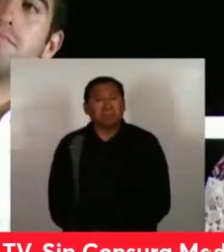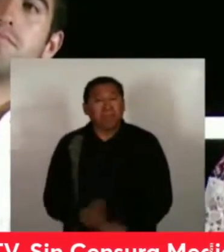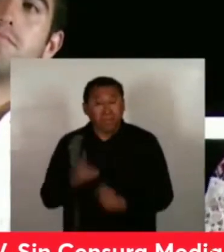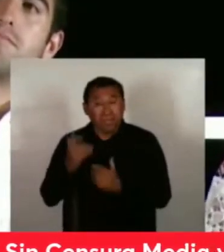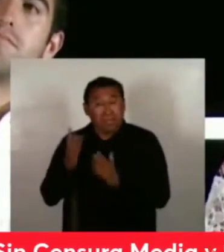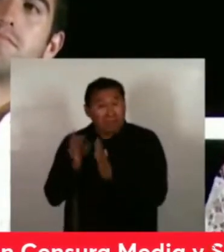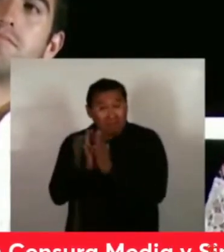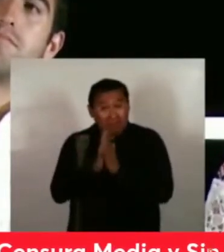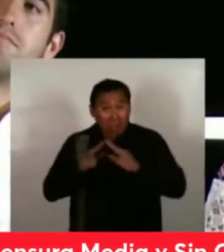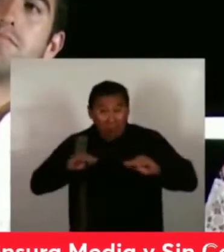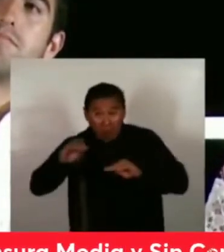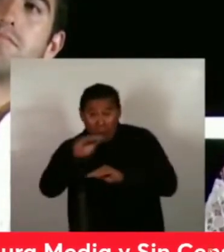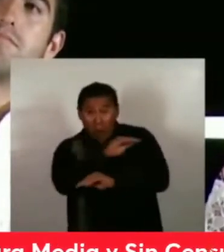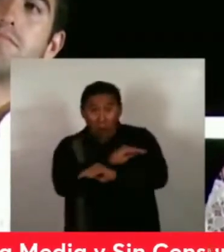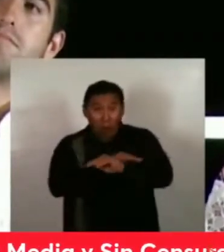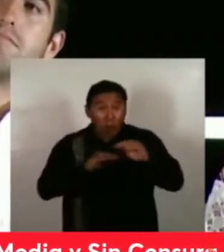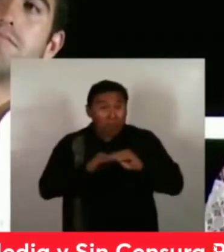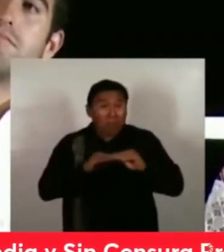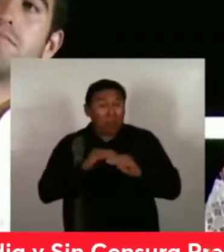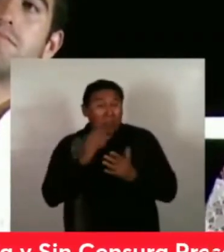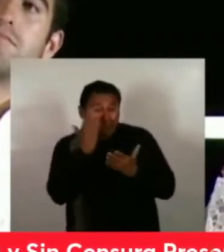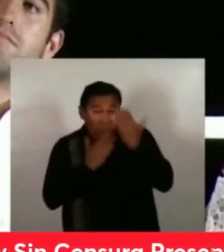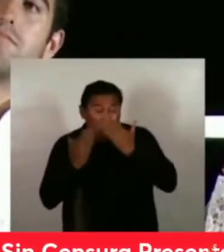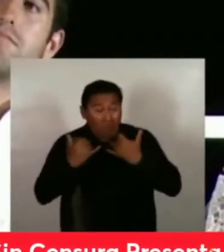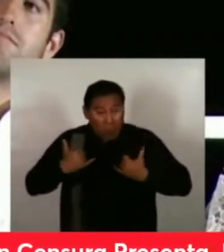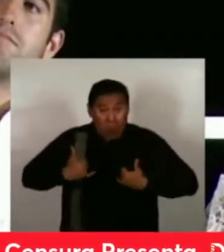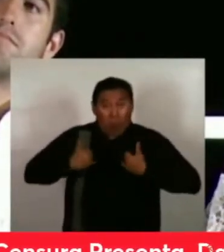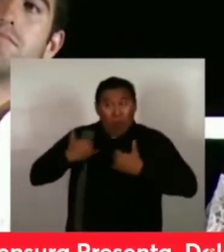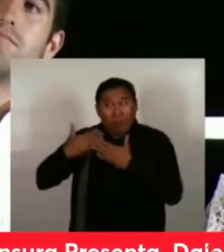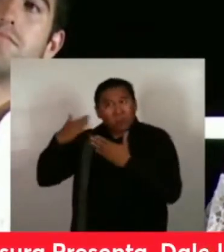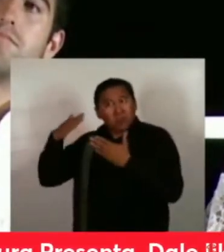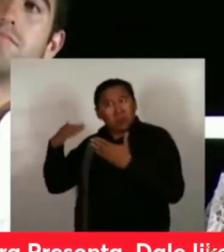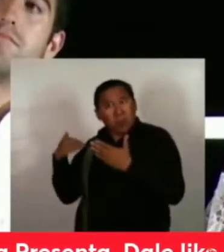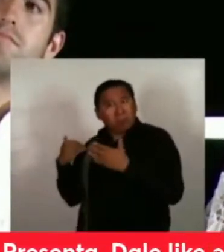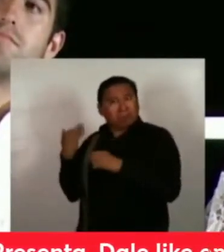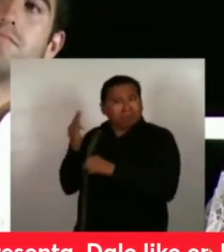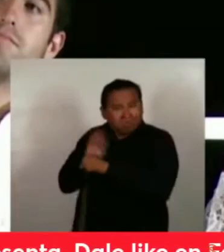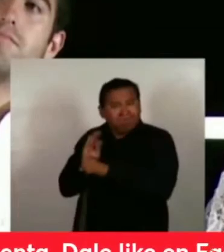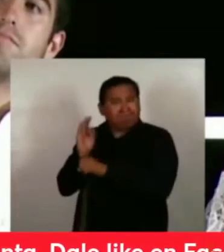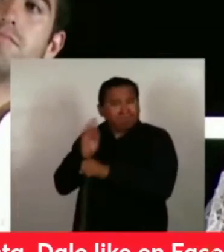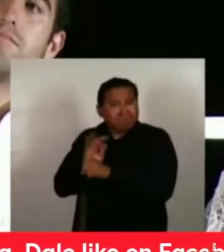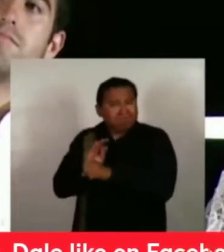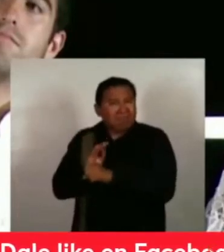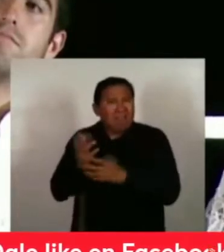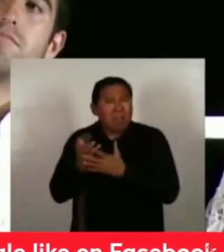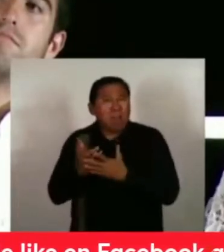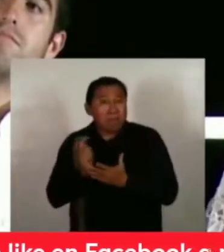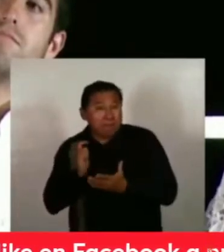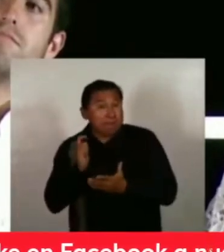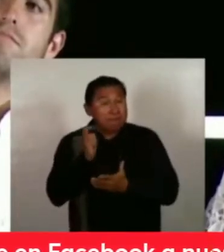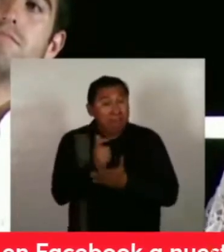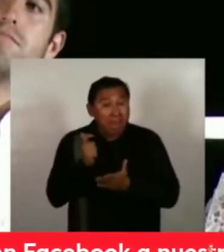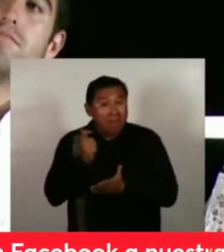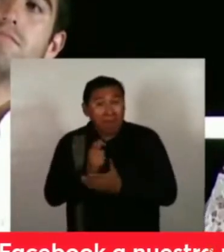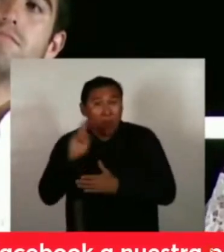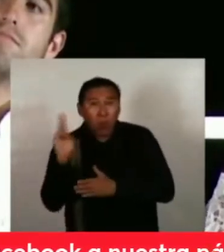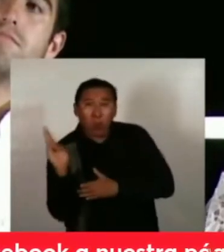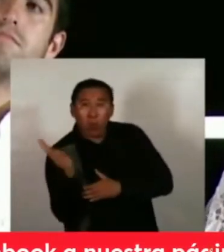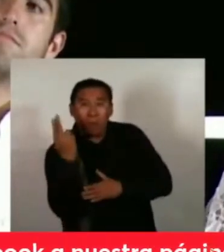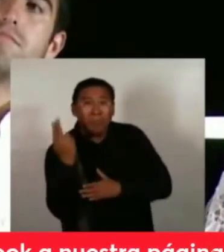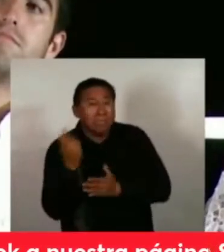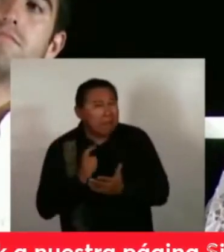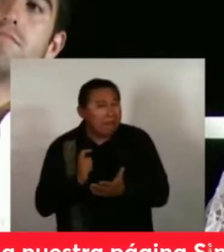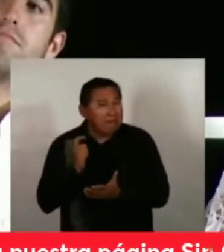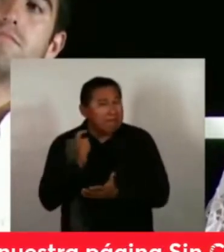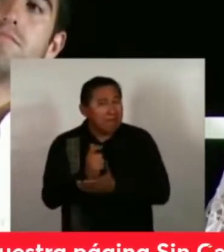participé en un movimiento estudiantil de muy joven que luchó porque no hubiera colegiaturas en la Universidad